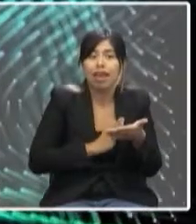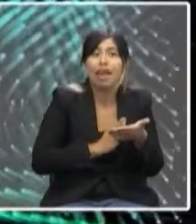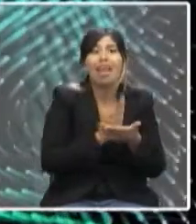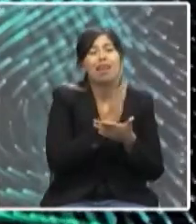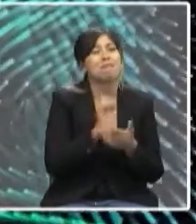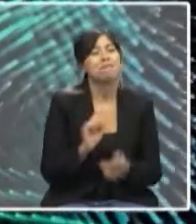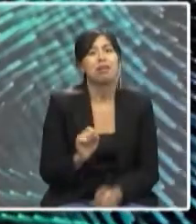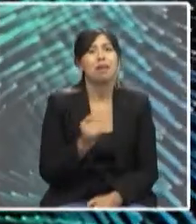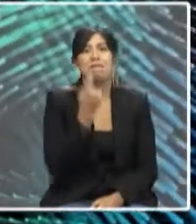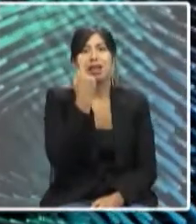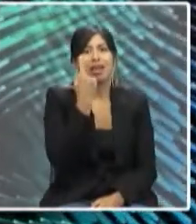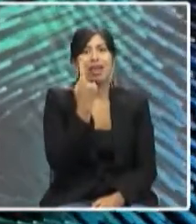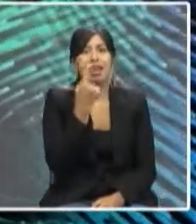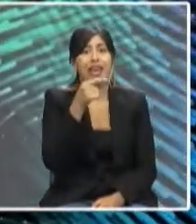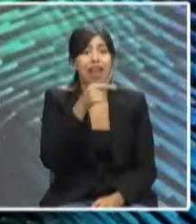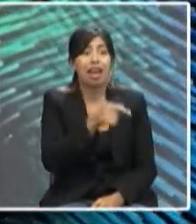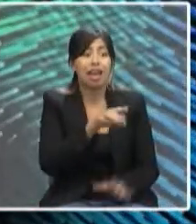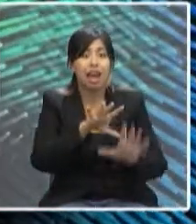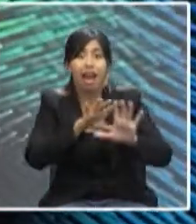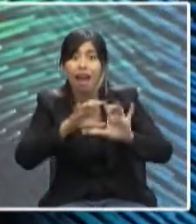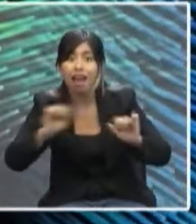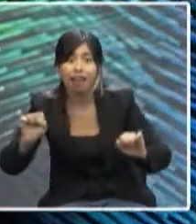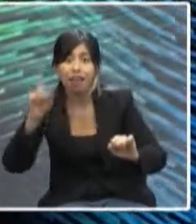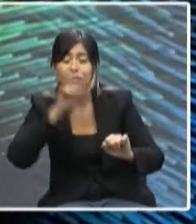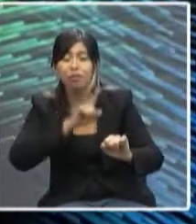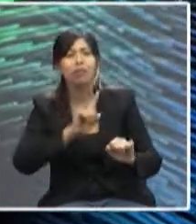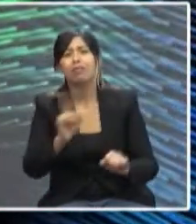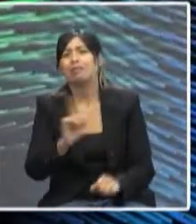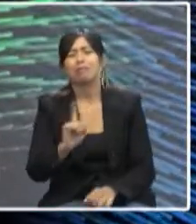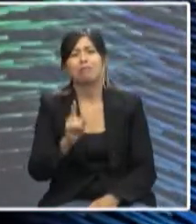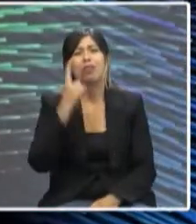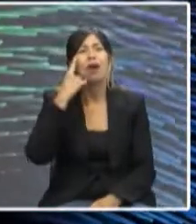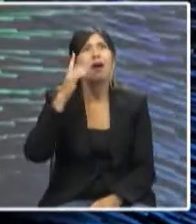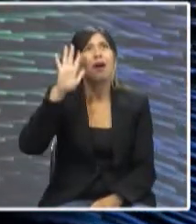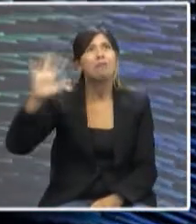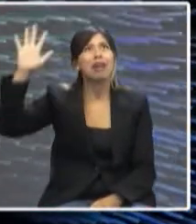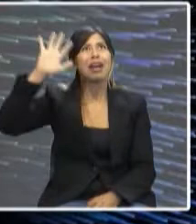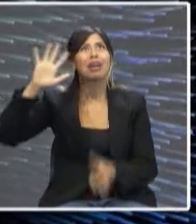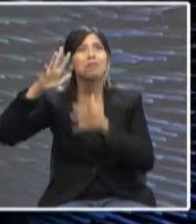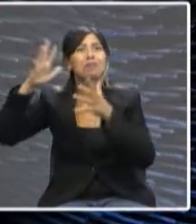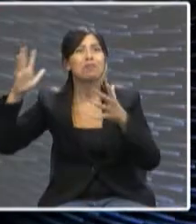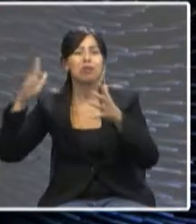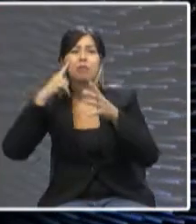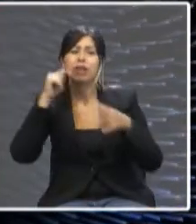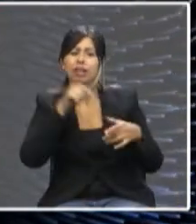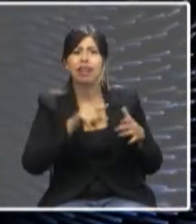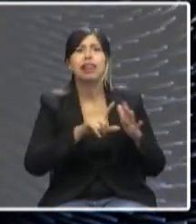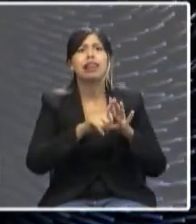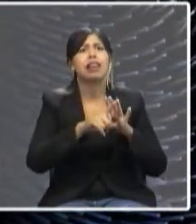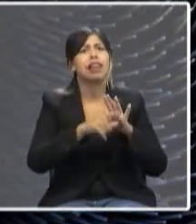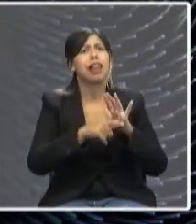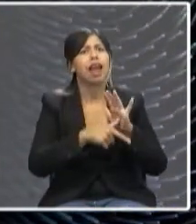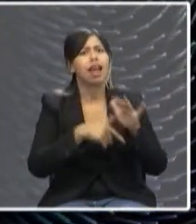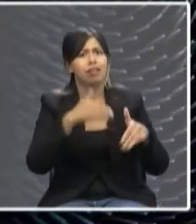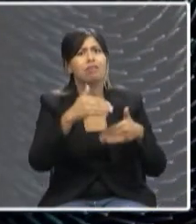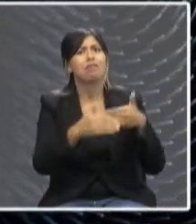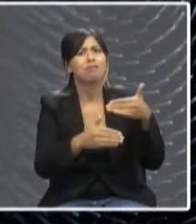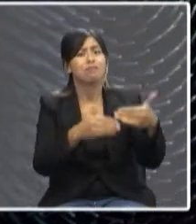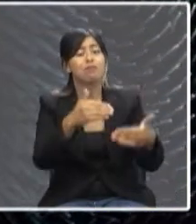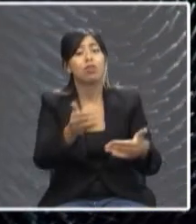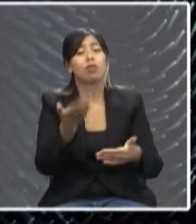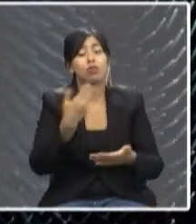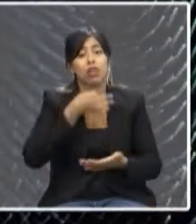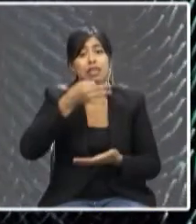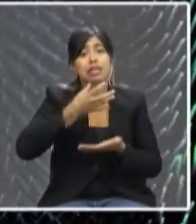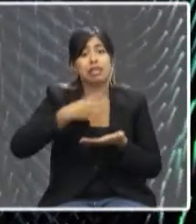versión no sea como la vemos en nuestra imaginación, porque los moonshots toman mucho tiempo. Y como decimos en Silicon Valley, un